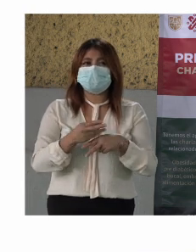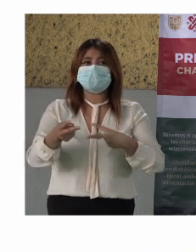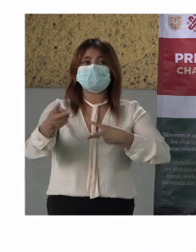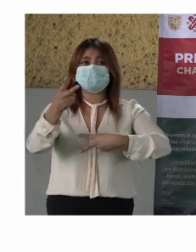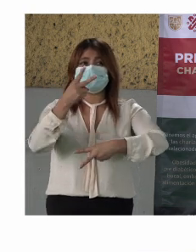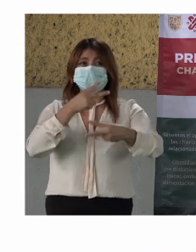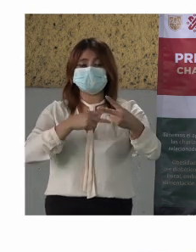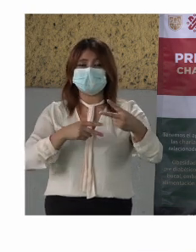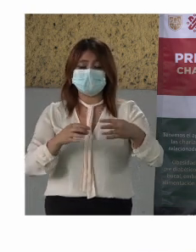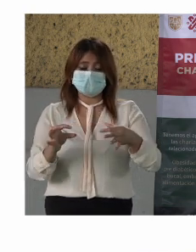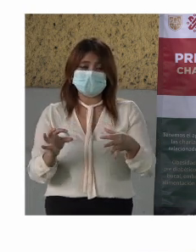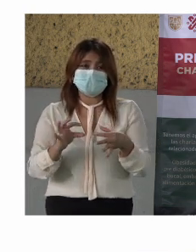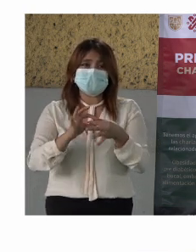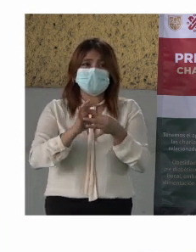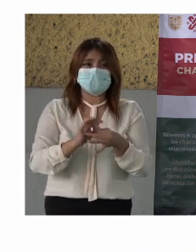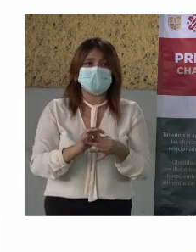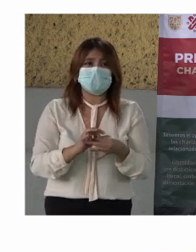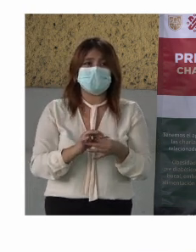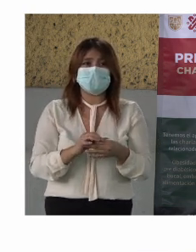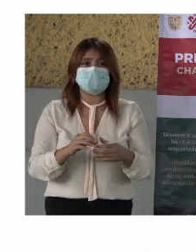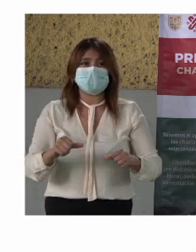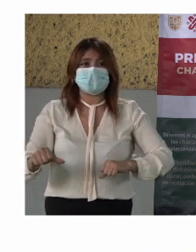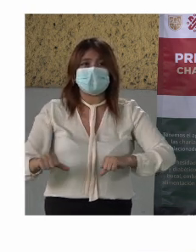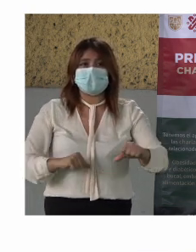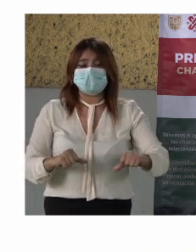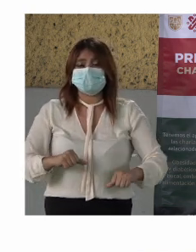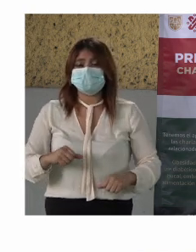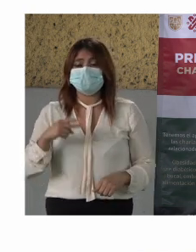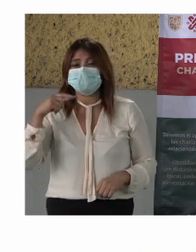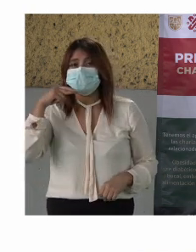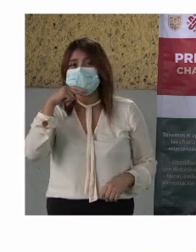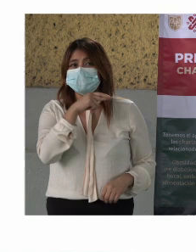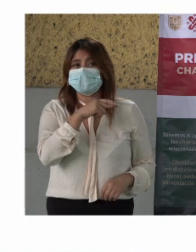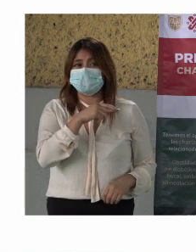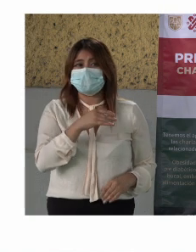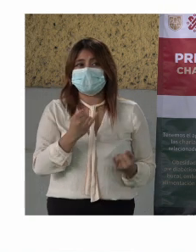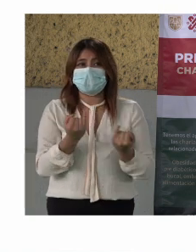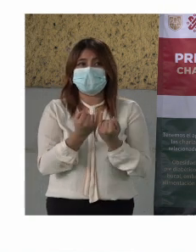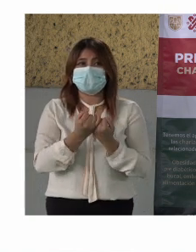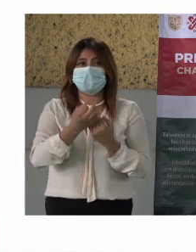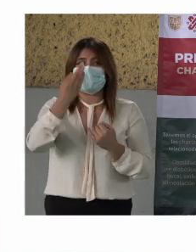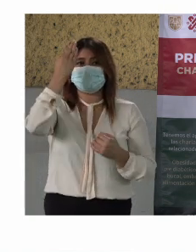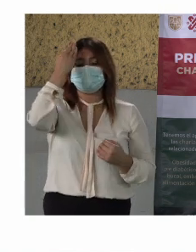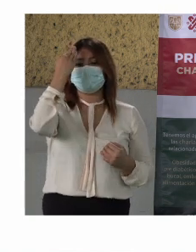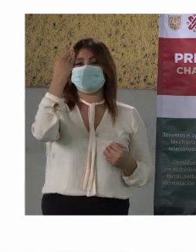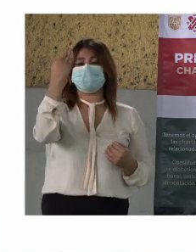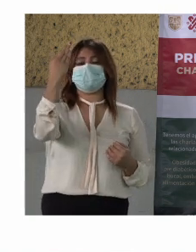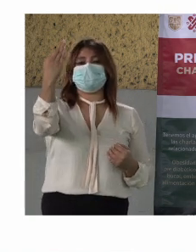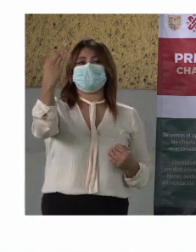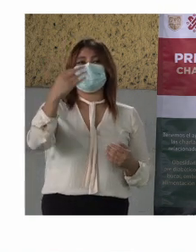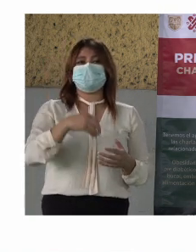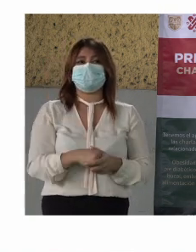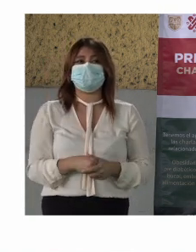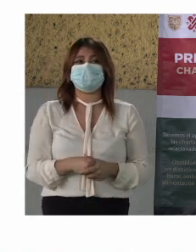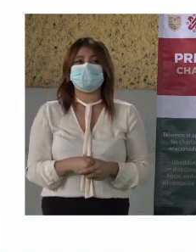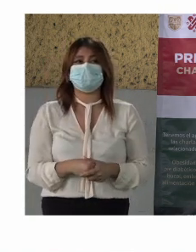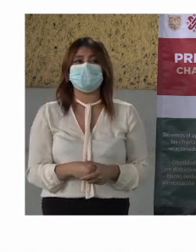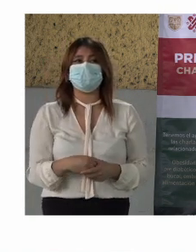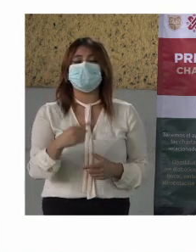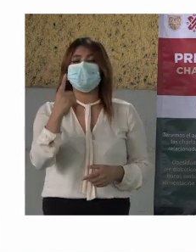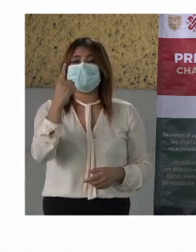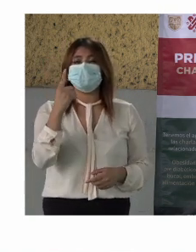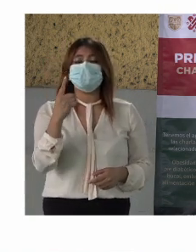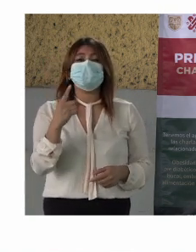tanto las de acción rápida como las de larga duración. Entonces, la ventaja que tienen las premezcladas es que en una